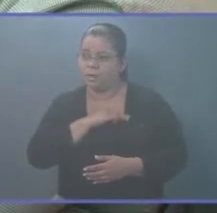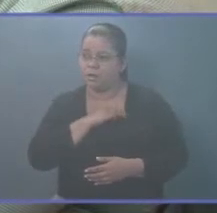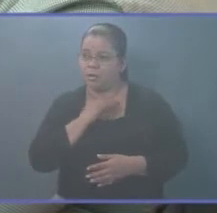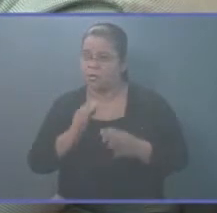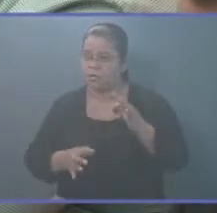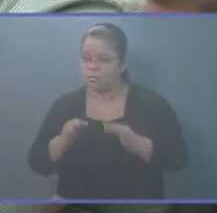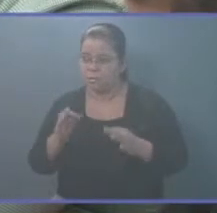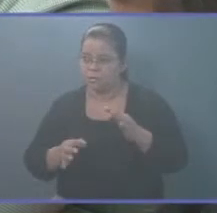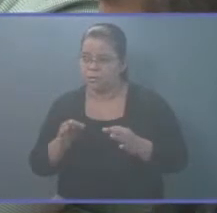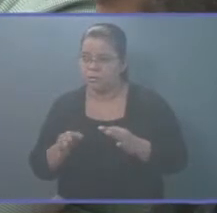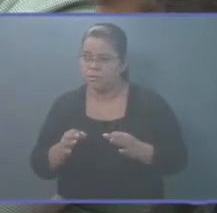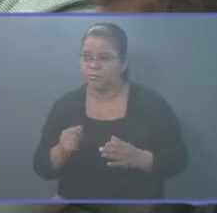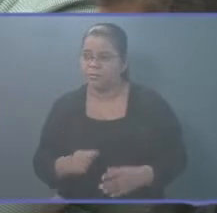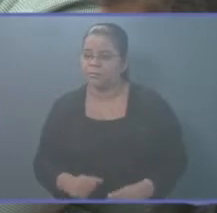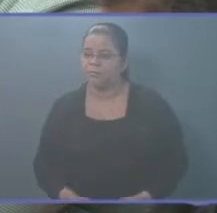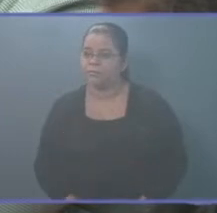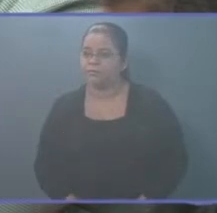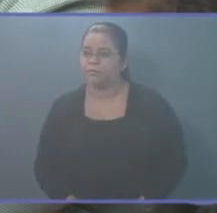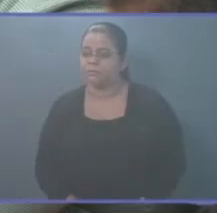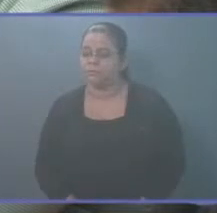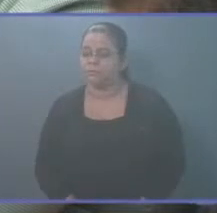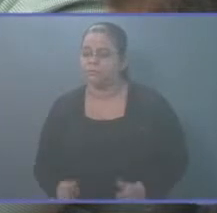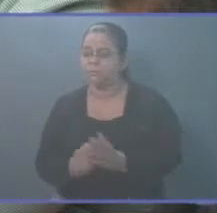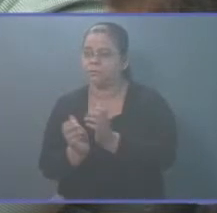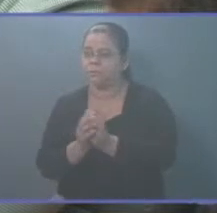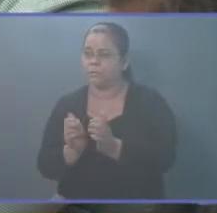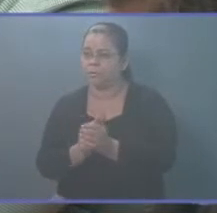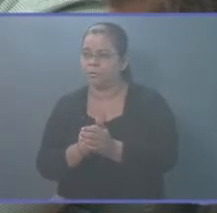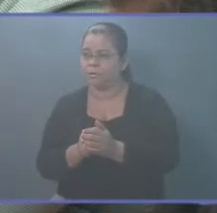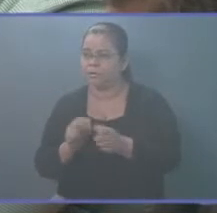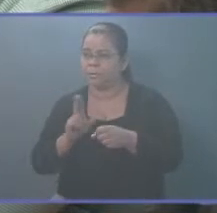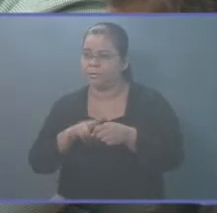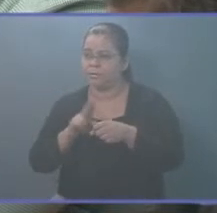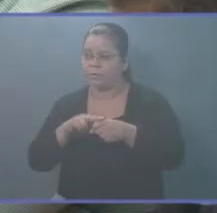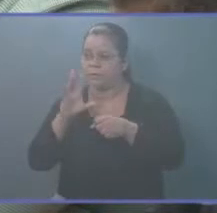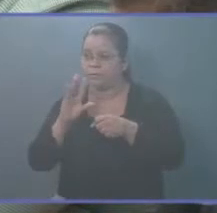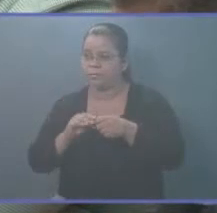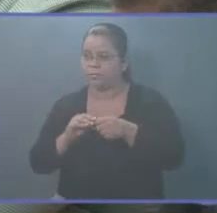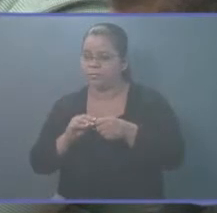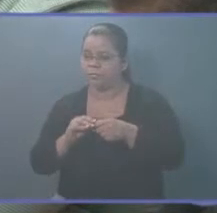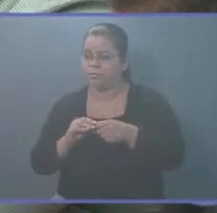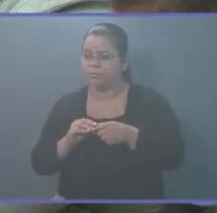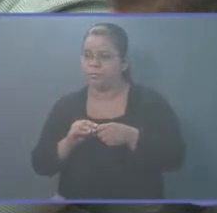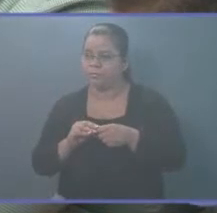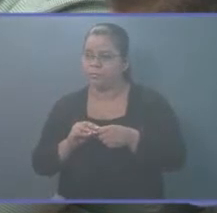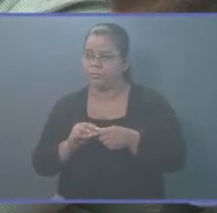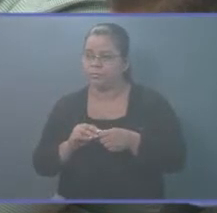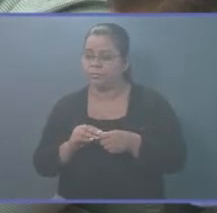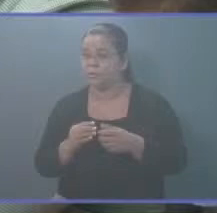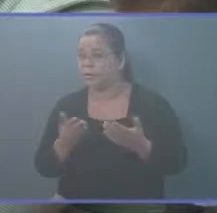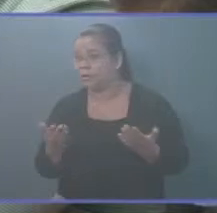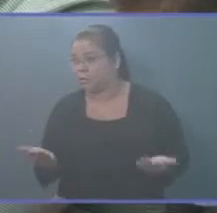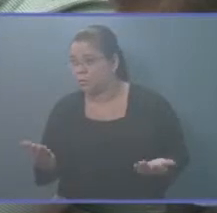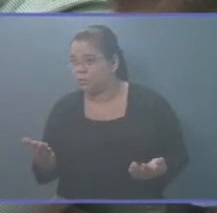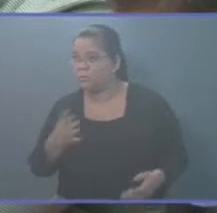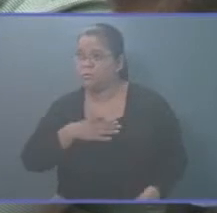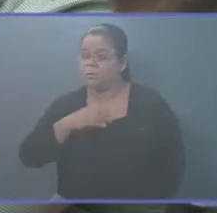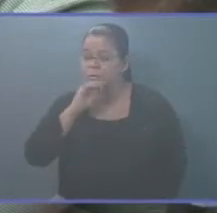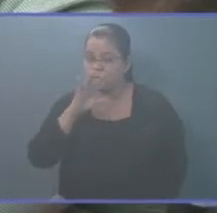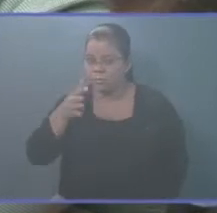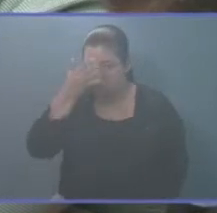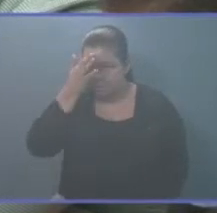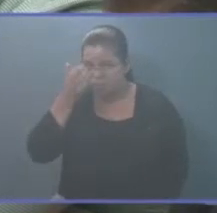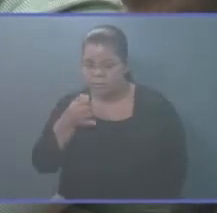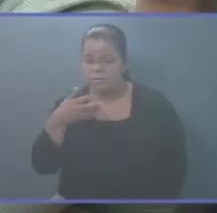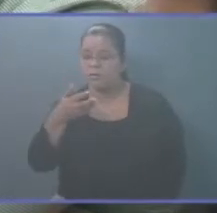se había colocado contra un imputado. Miren en qué nivel estamos. Yo creo que aquí se le podría